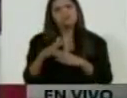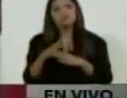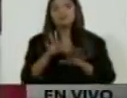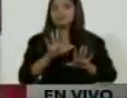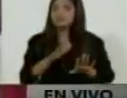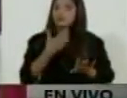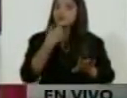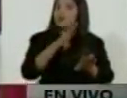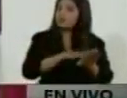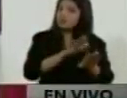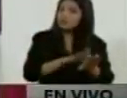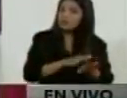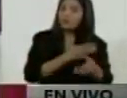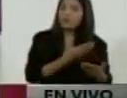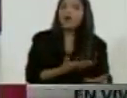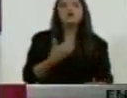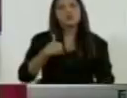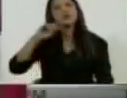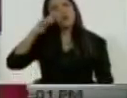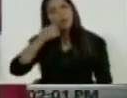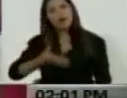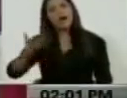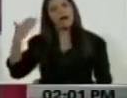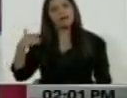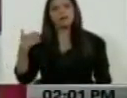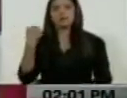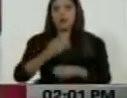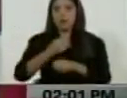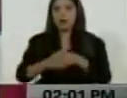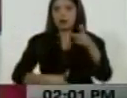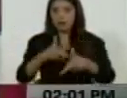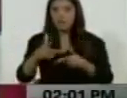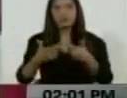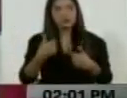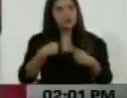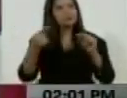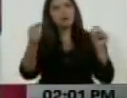querido hermano, porque yo recuerdo cuando estaba en el metro y yo debatí estos temas,